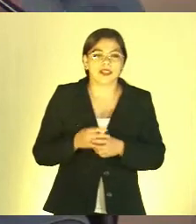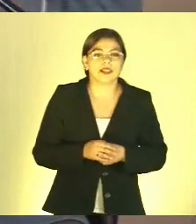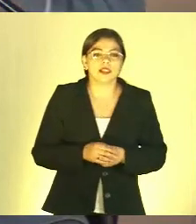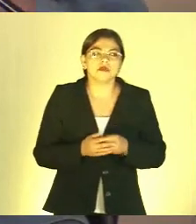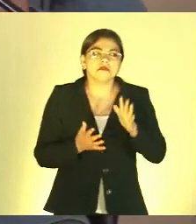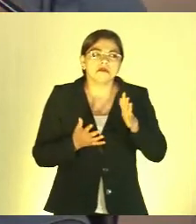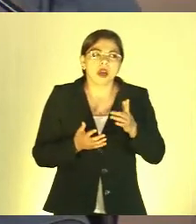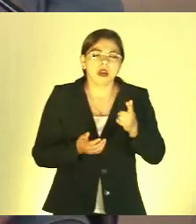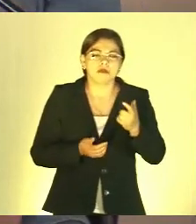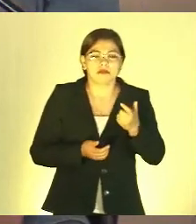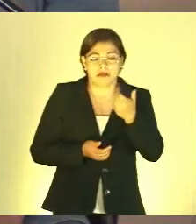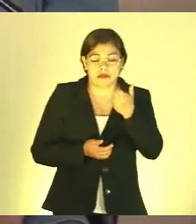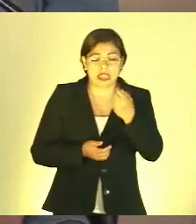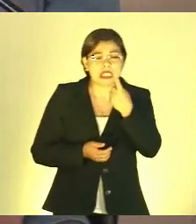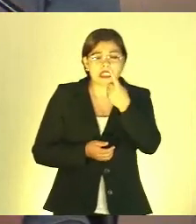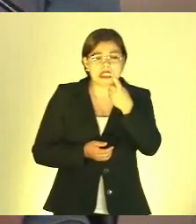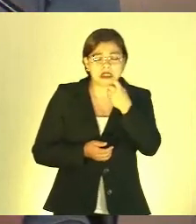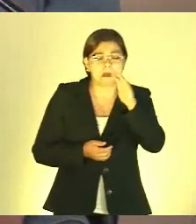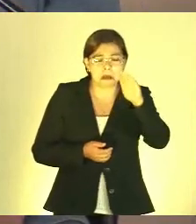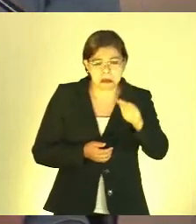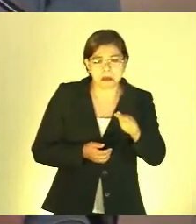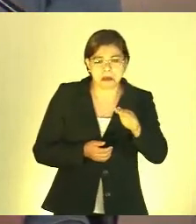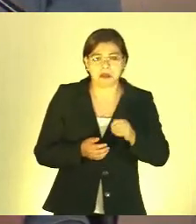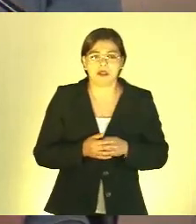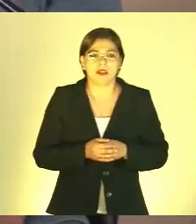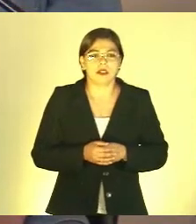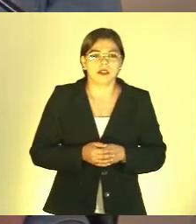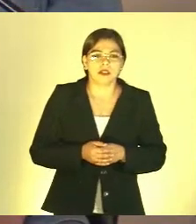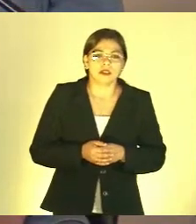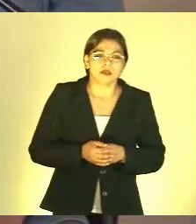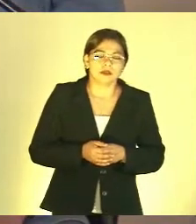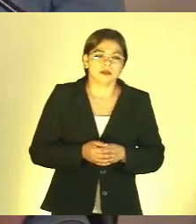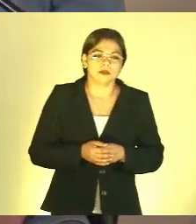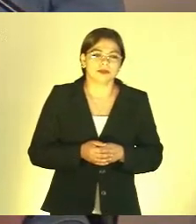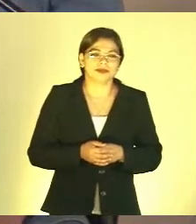de los 100 pesos, es otra victoria más. Y